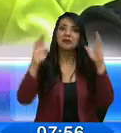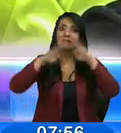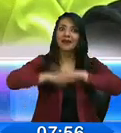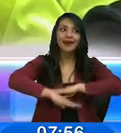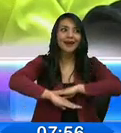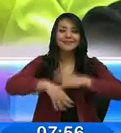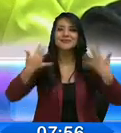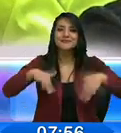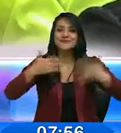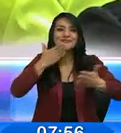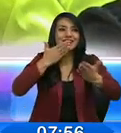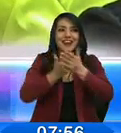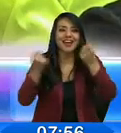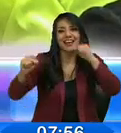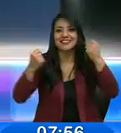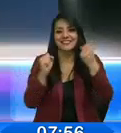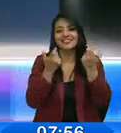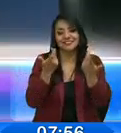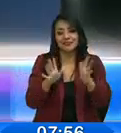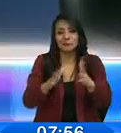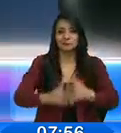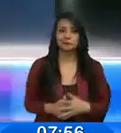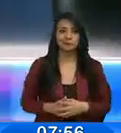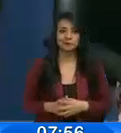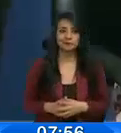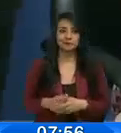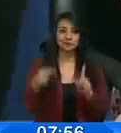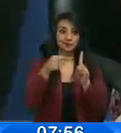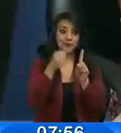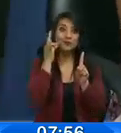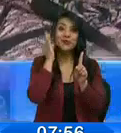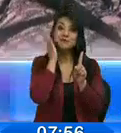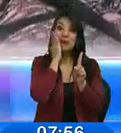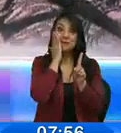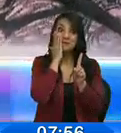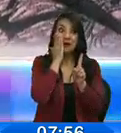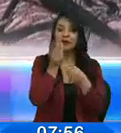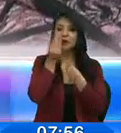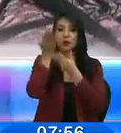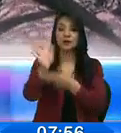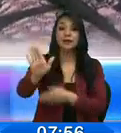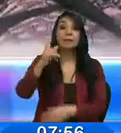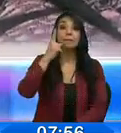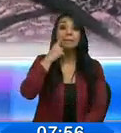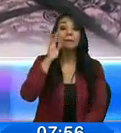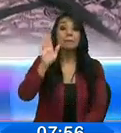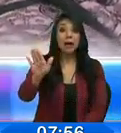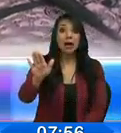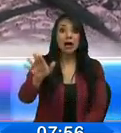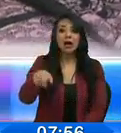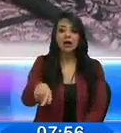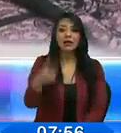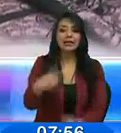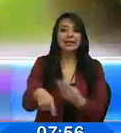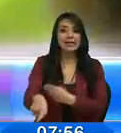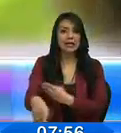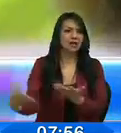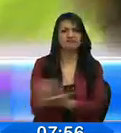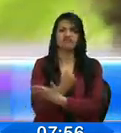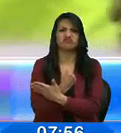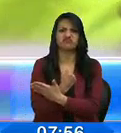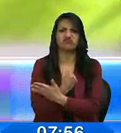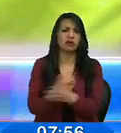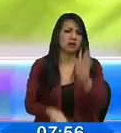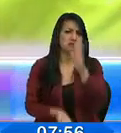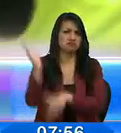veo que no ha sido así. Ibis Muñoz, la madre de Yesenia, cuenta que el padre de la mujer se llevó sin su consentimiento a su